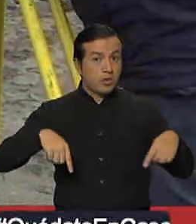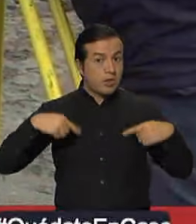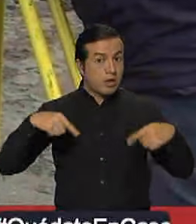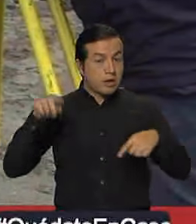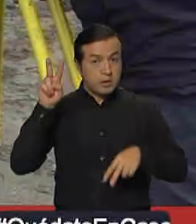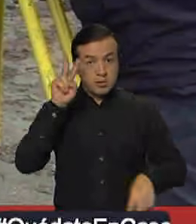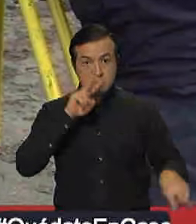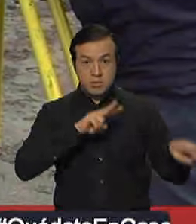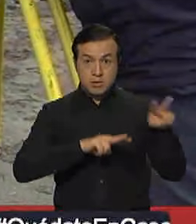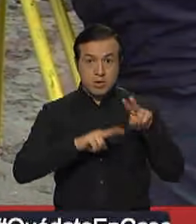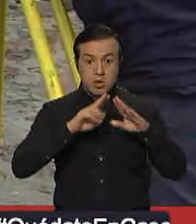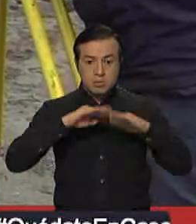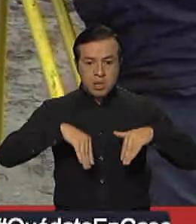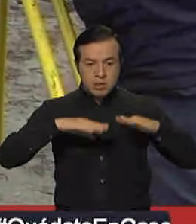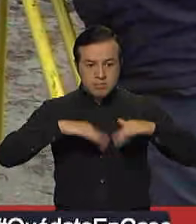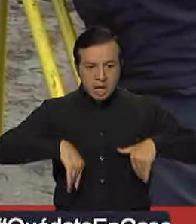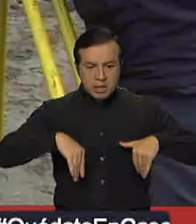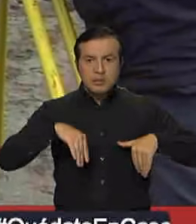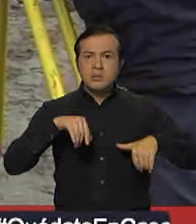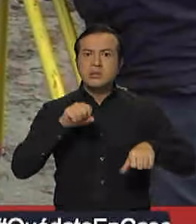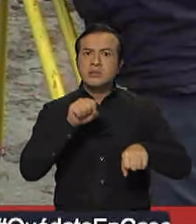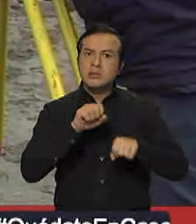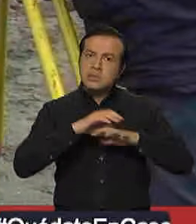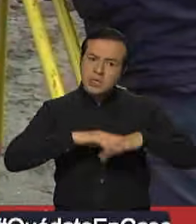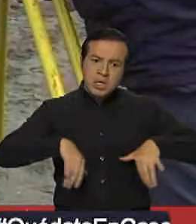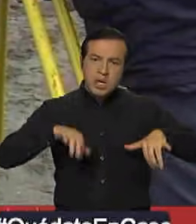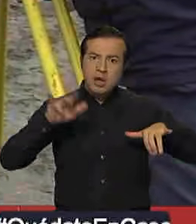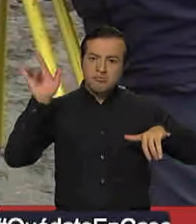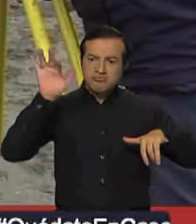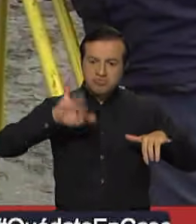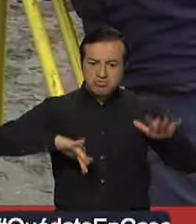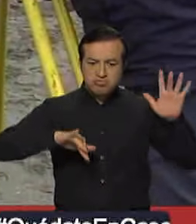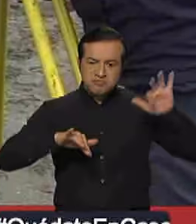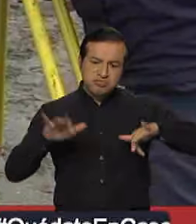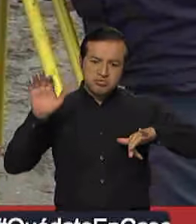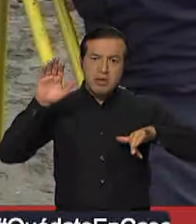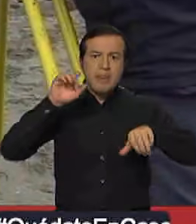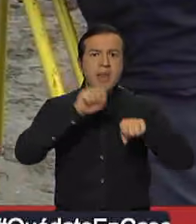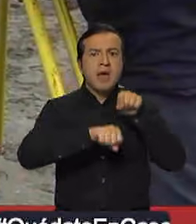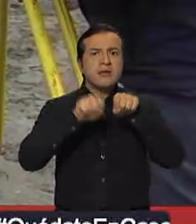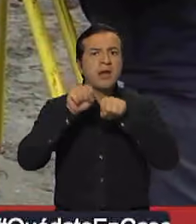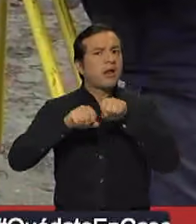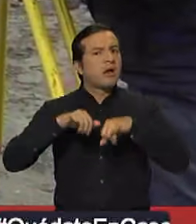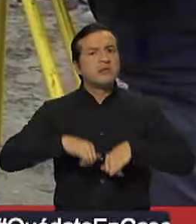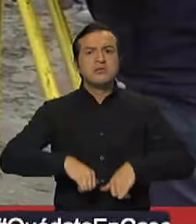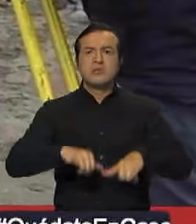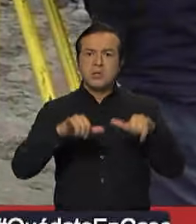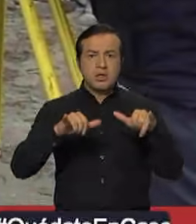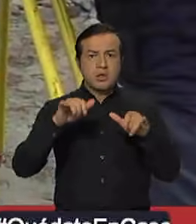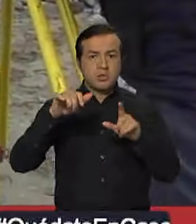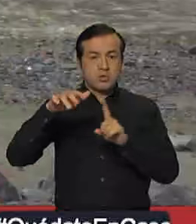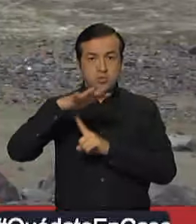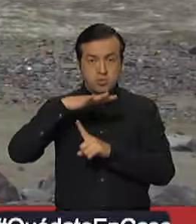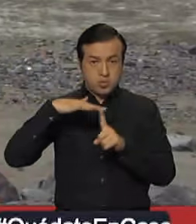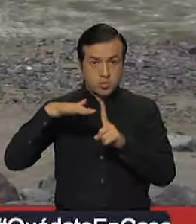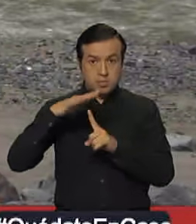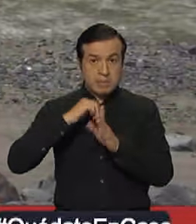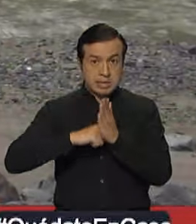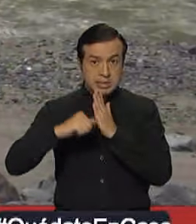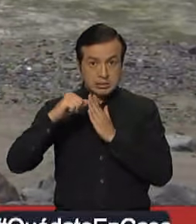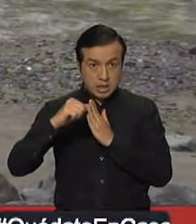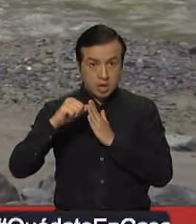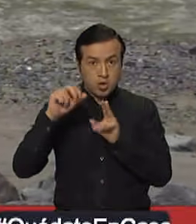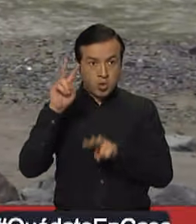evolución de la erosión del cauce del río. Los Ministerios de Energía y Recursos Naturales No Renovables, Ambiente y Agua de Transporte y